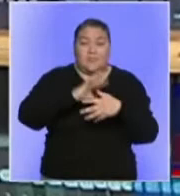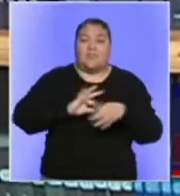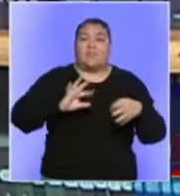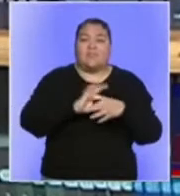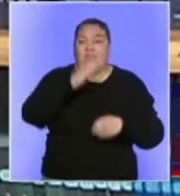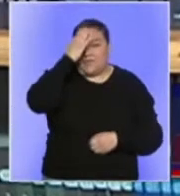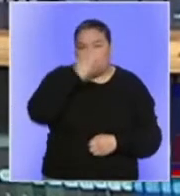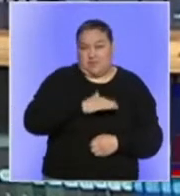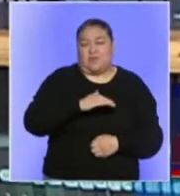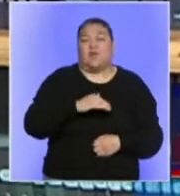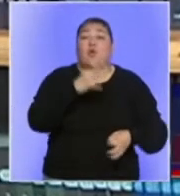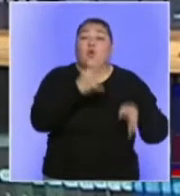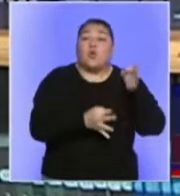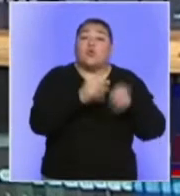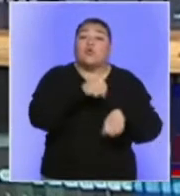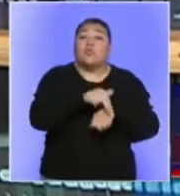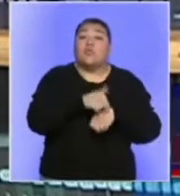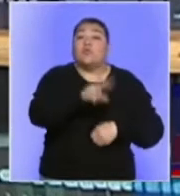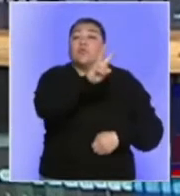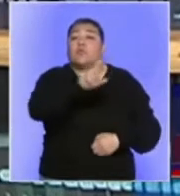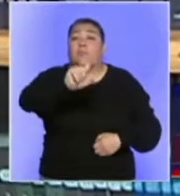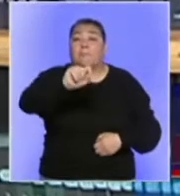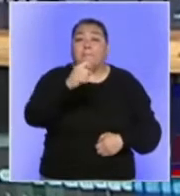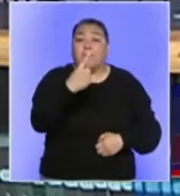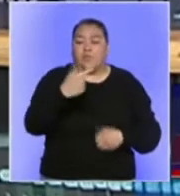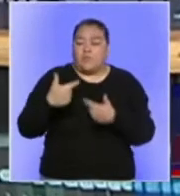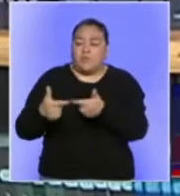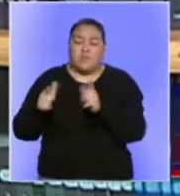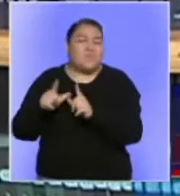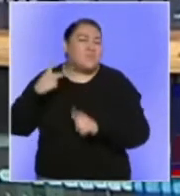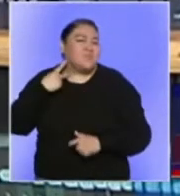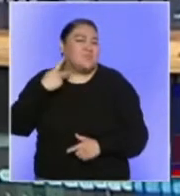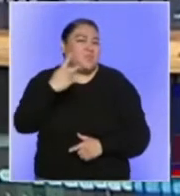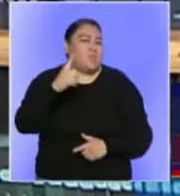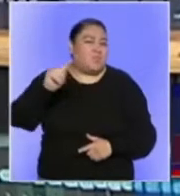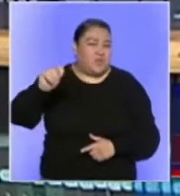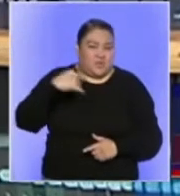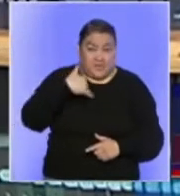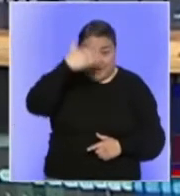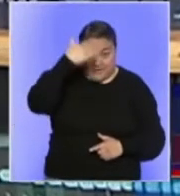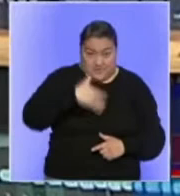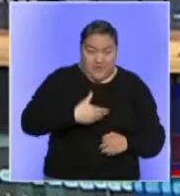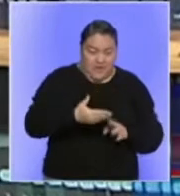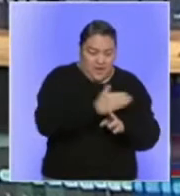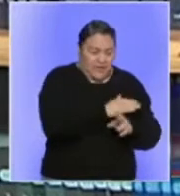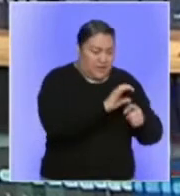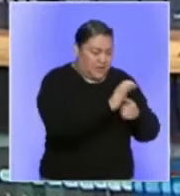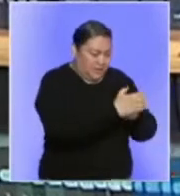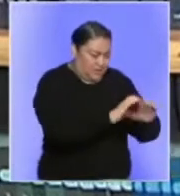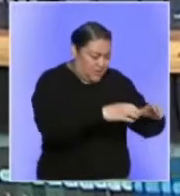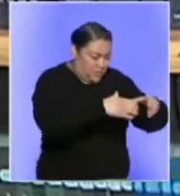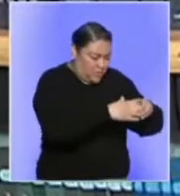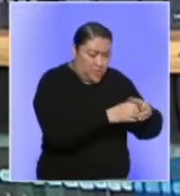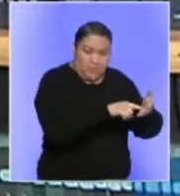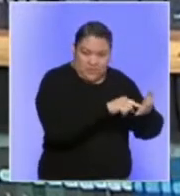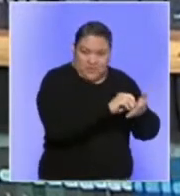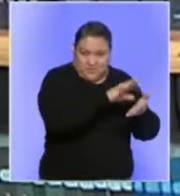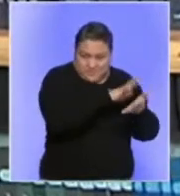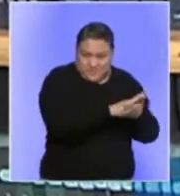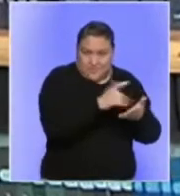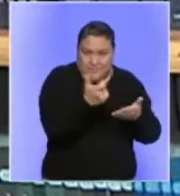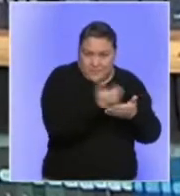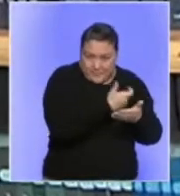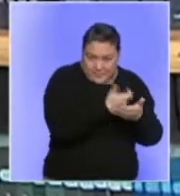221 de este año interpuesto por el pp para controvertir el dictamen consolidado y la resolución de los informes ingresos y